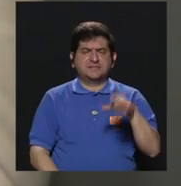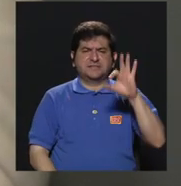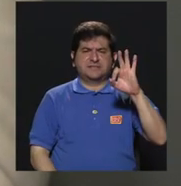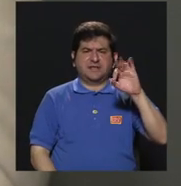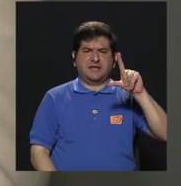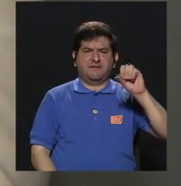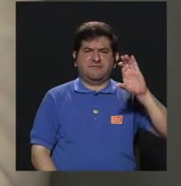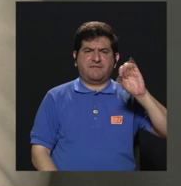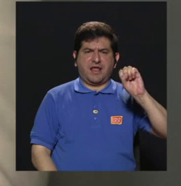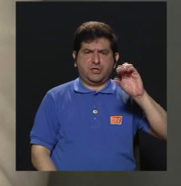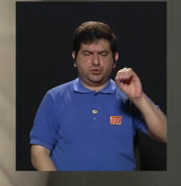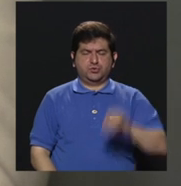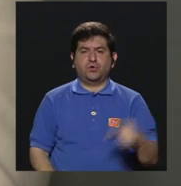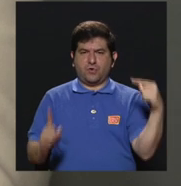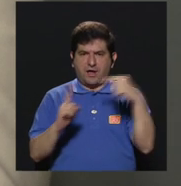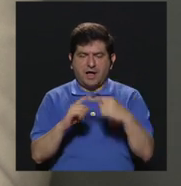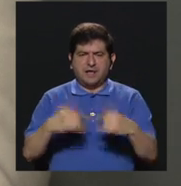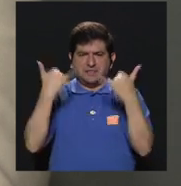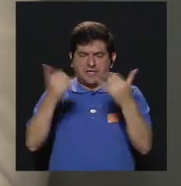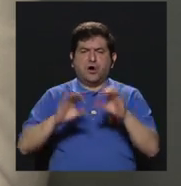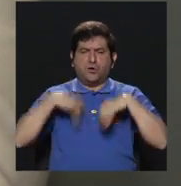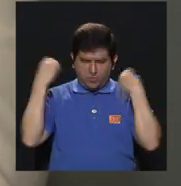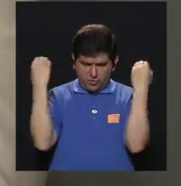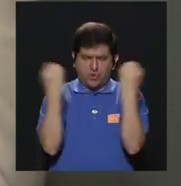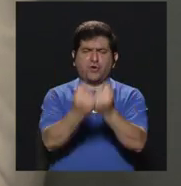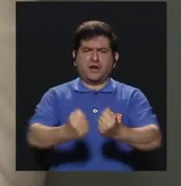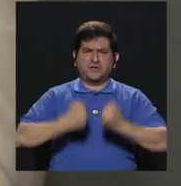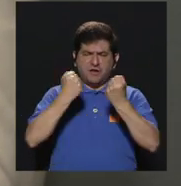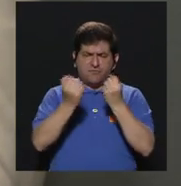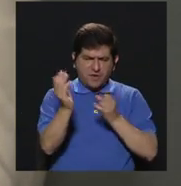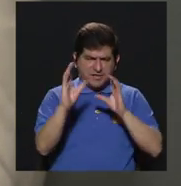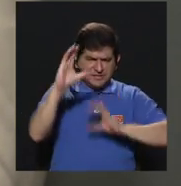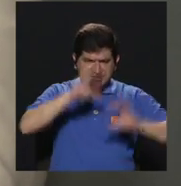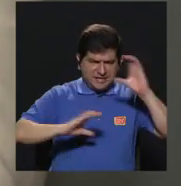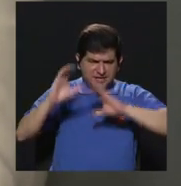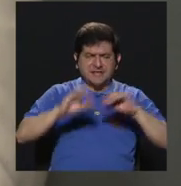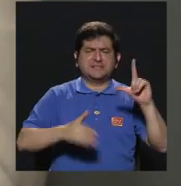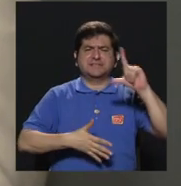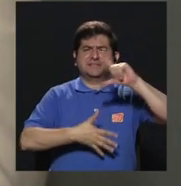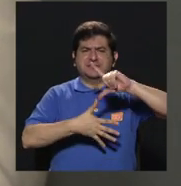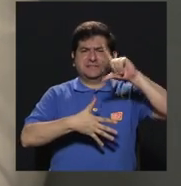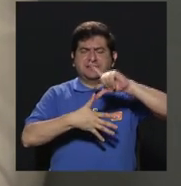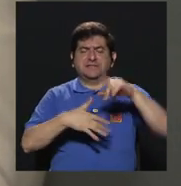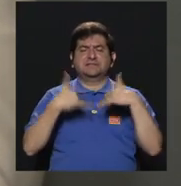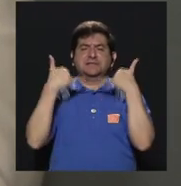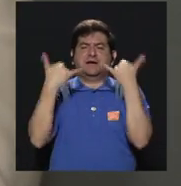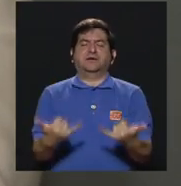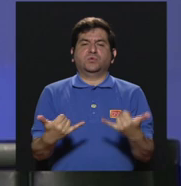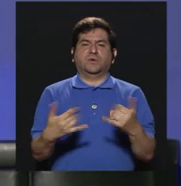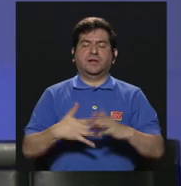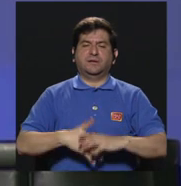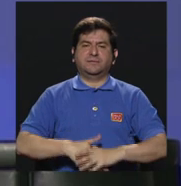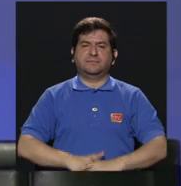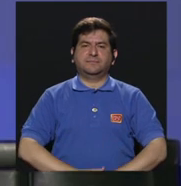hasta convertirse en la robusta organización científica latinoamericana que es en la